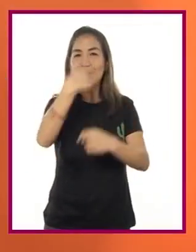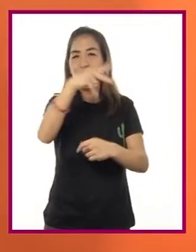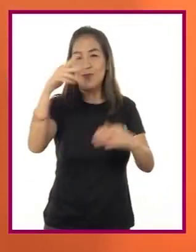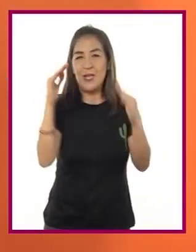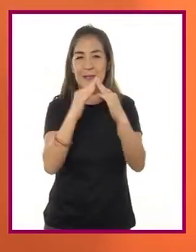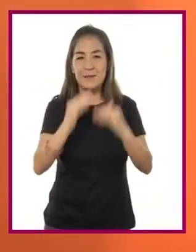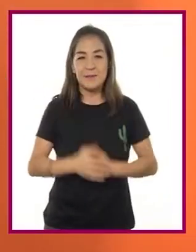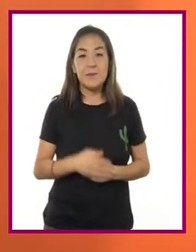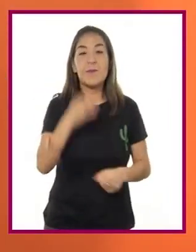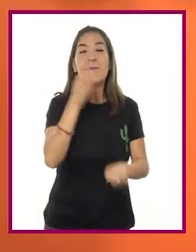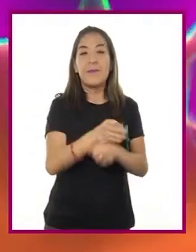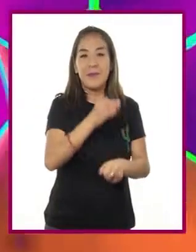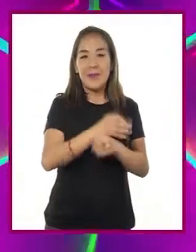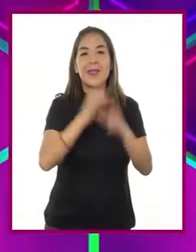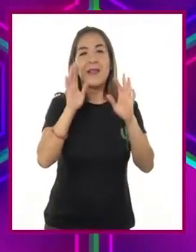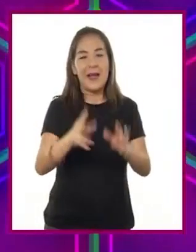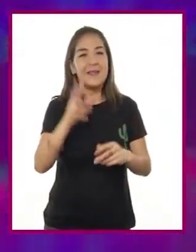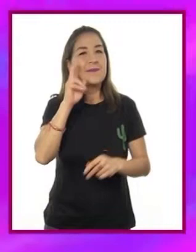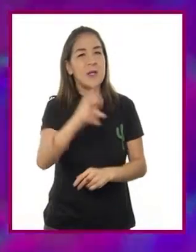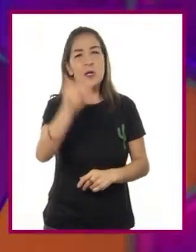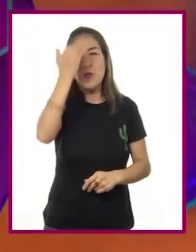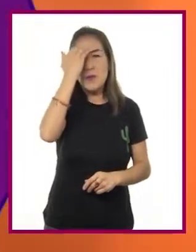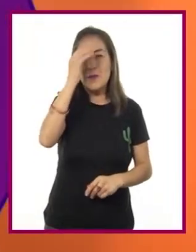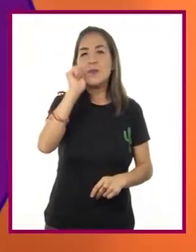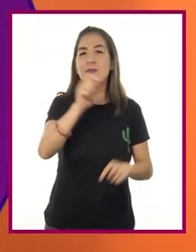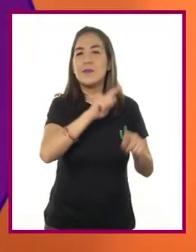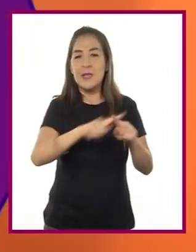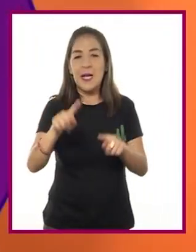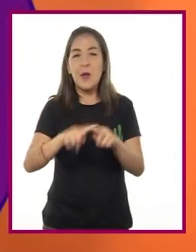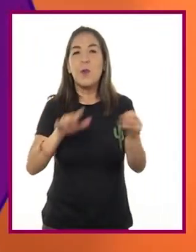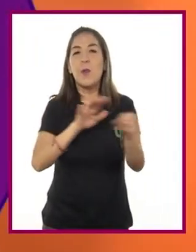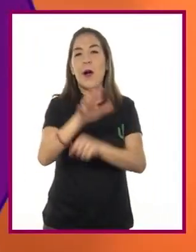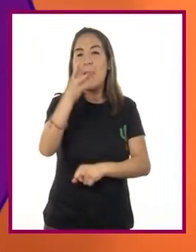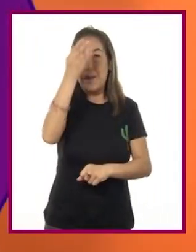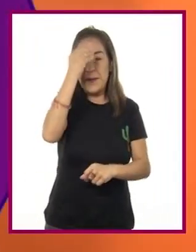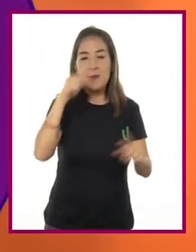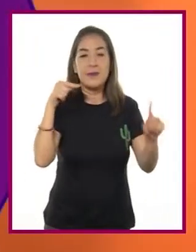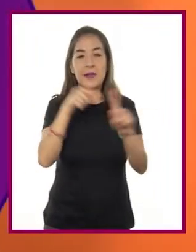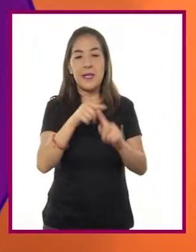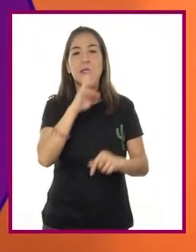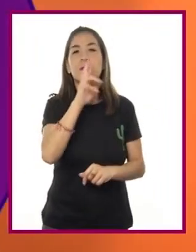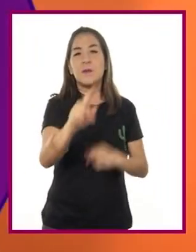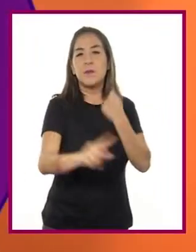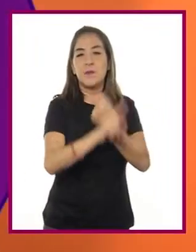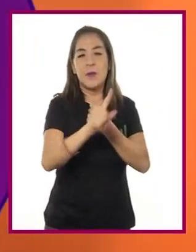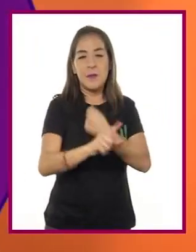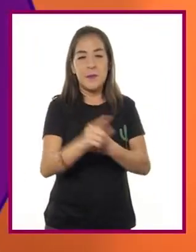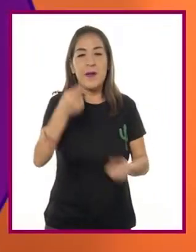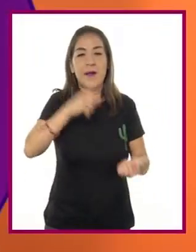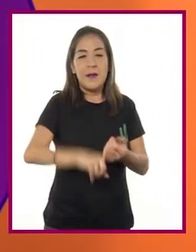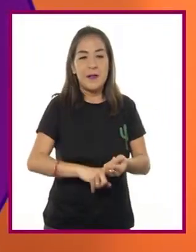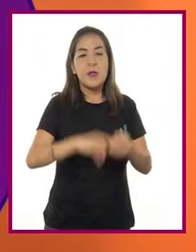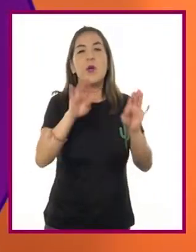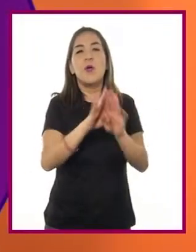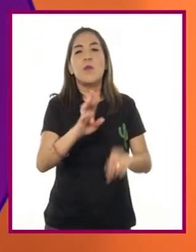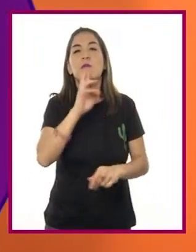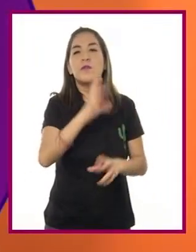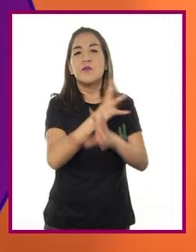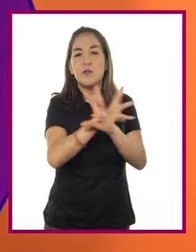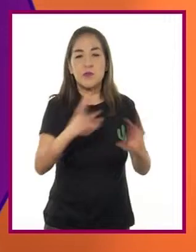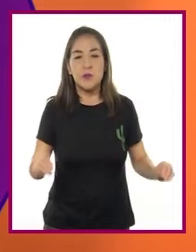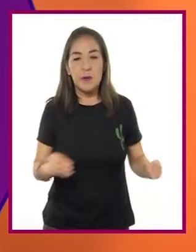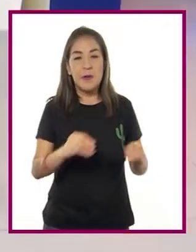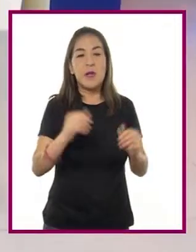esta inmersión al conocimiento para lograr el aprendizaje esperado. Resuelve problemas mediante la formulación y solución algebraica